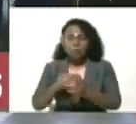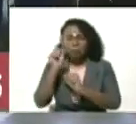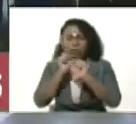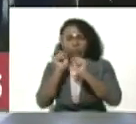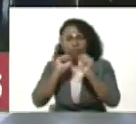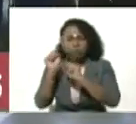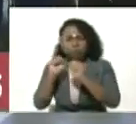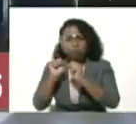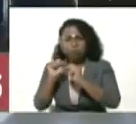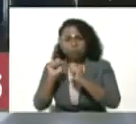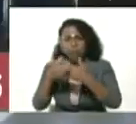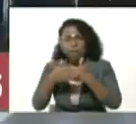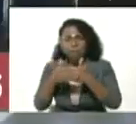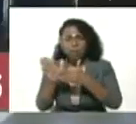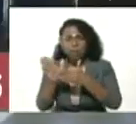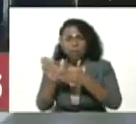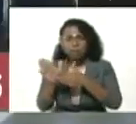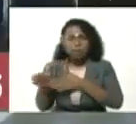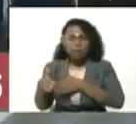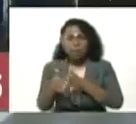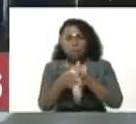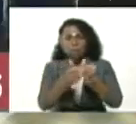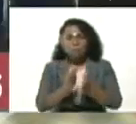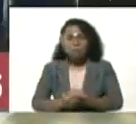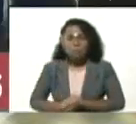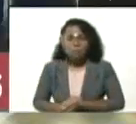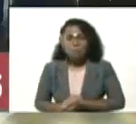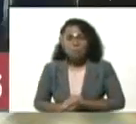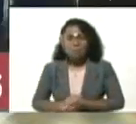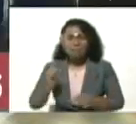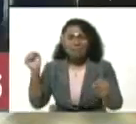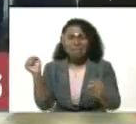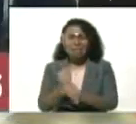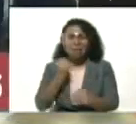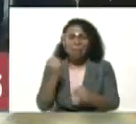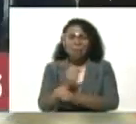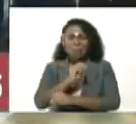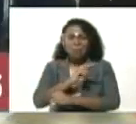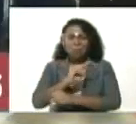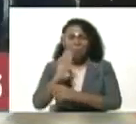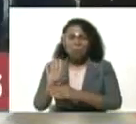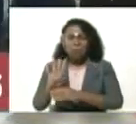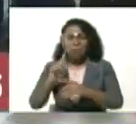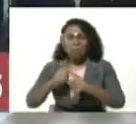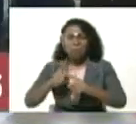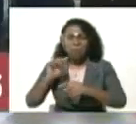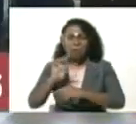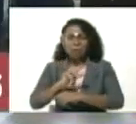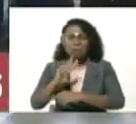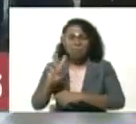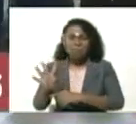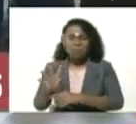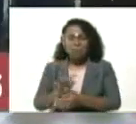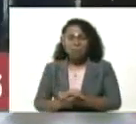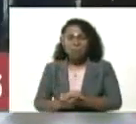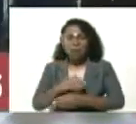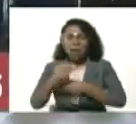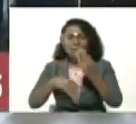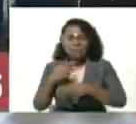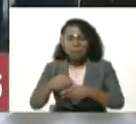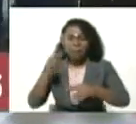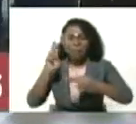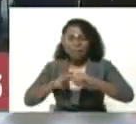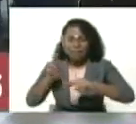maquinaria, abrimos las vías, en trabajo 24/24, llevamos el asfalto